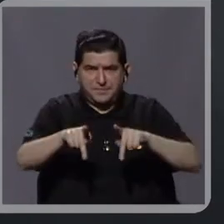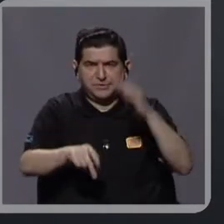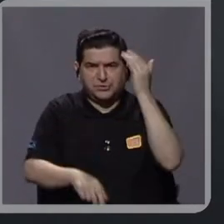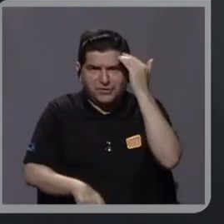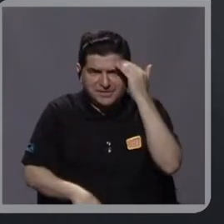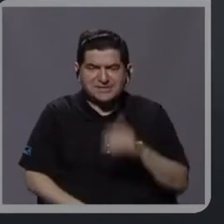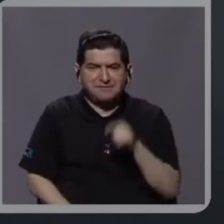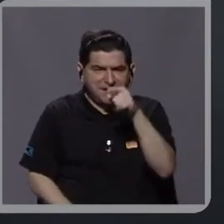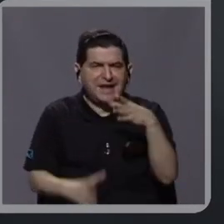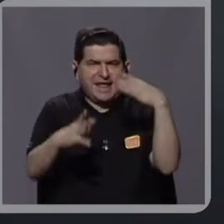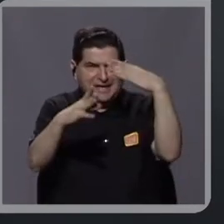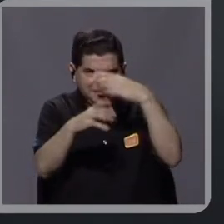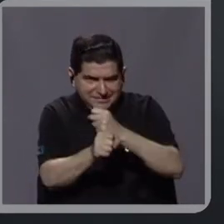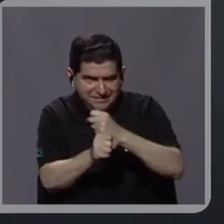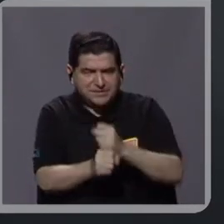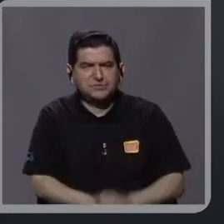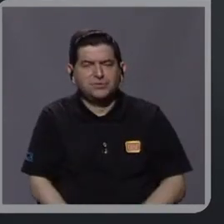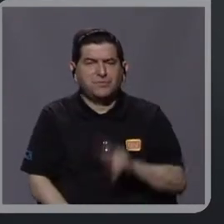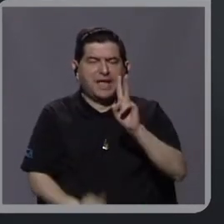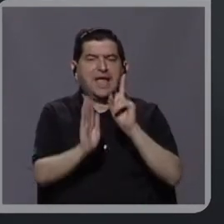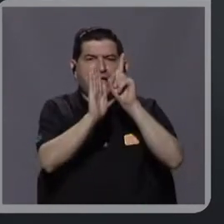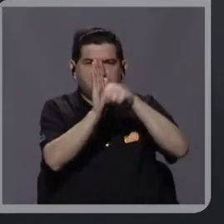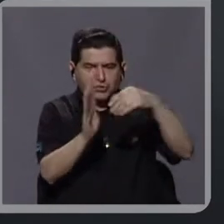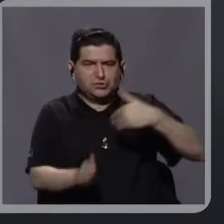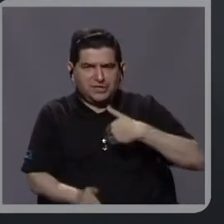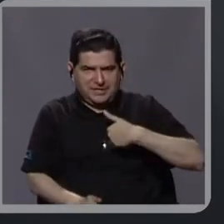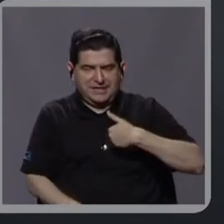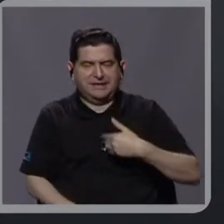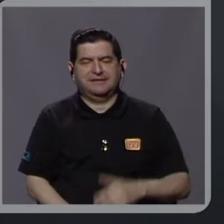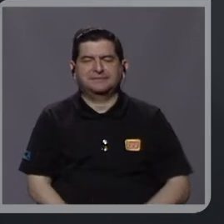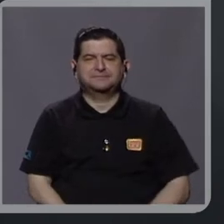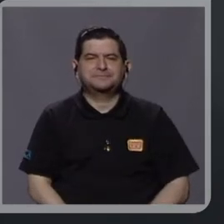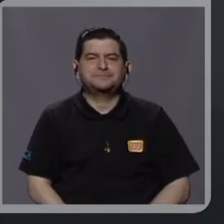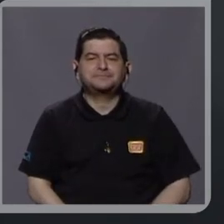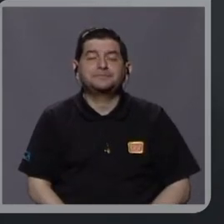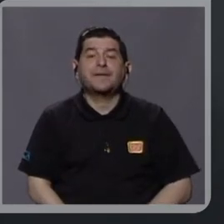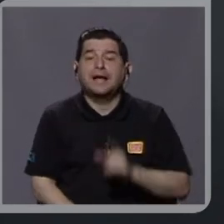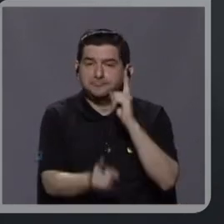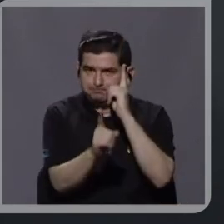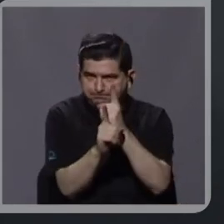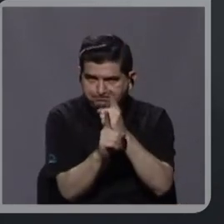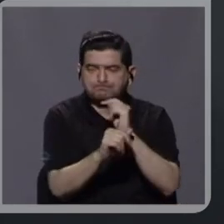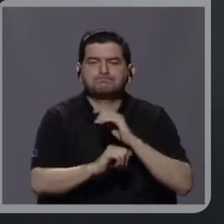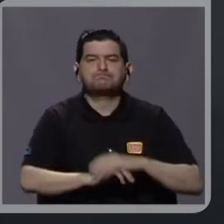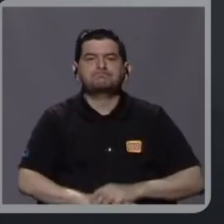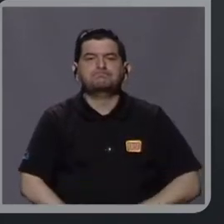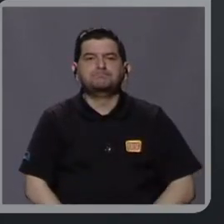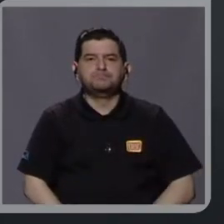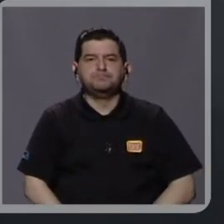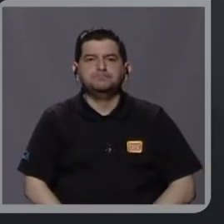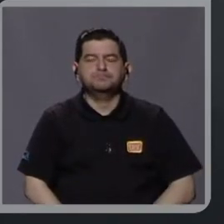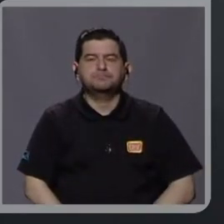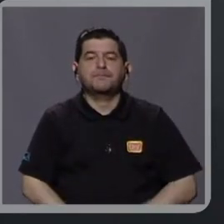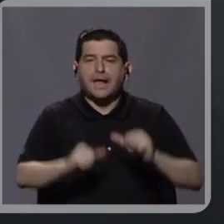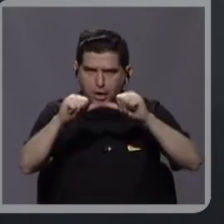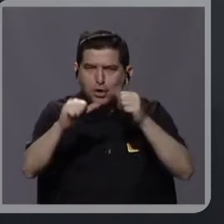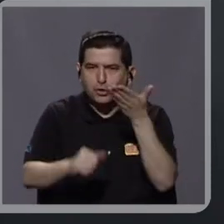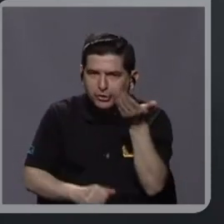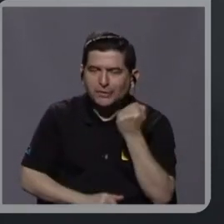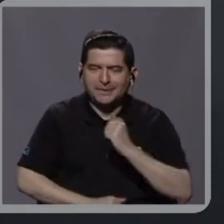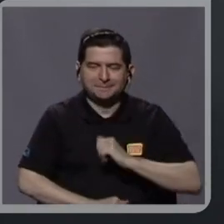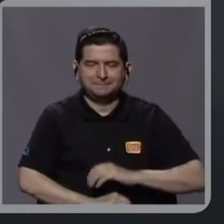el resumen ejecutivo en estos próximos dos minutos que tenemos de este bloque correcto y adelante de